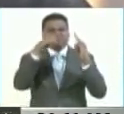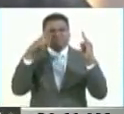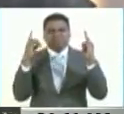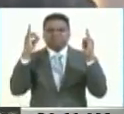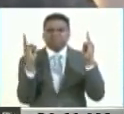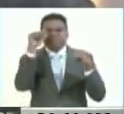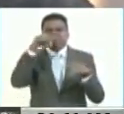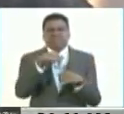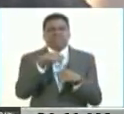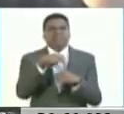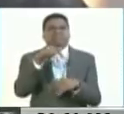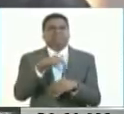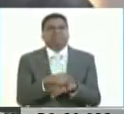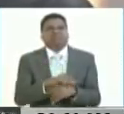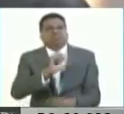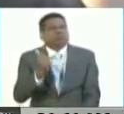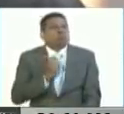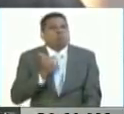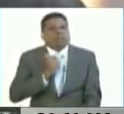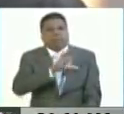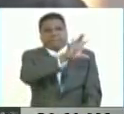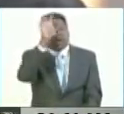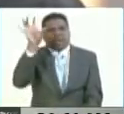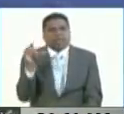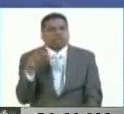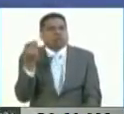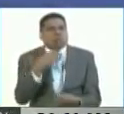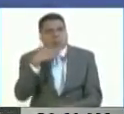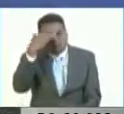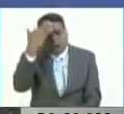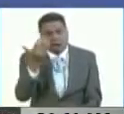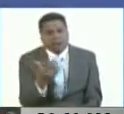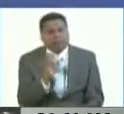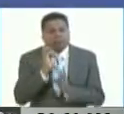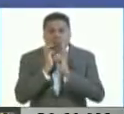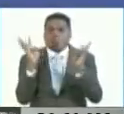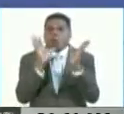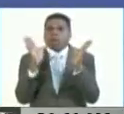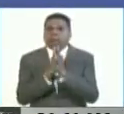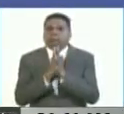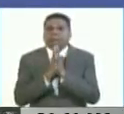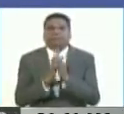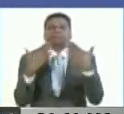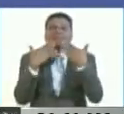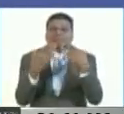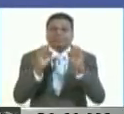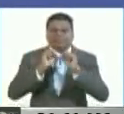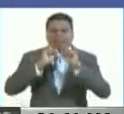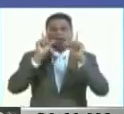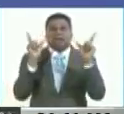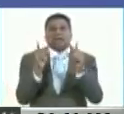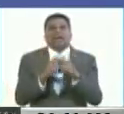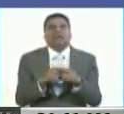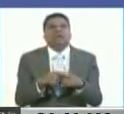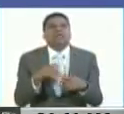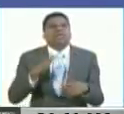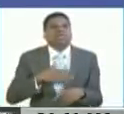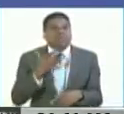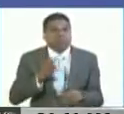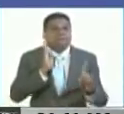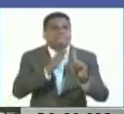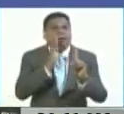o de energía de un país como Irán. Wow. Bueno, esto es importante saberlo. Gracias por aclararnos que esto es posible hacerlo, estos ataques cibernéticos